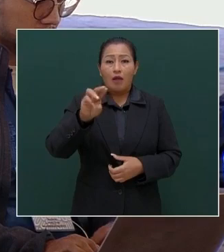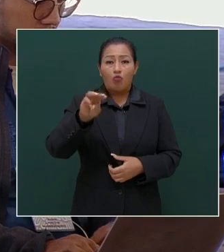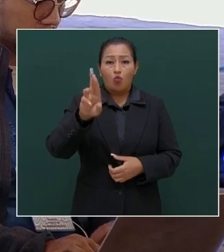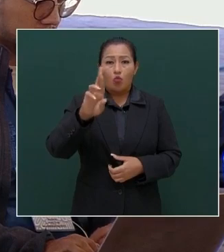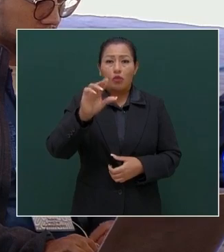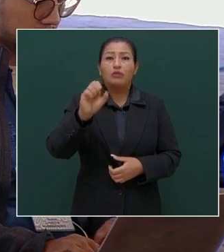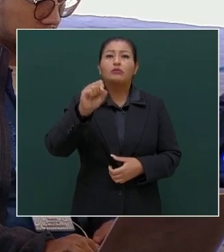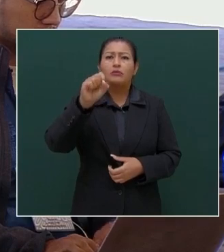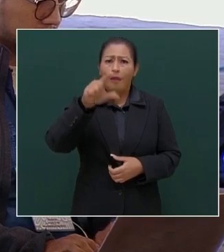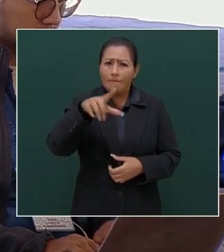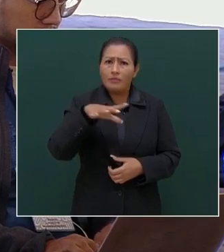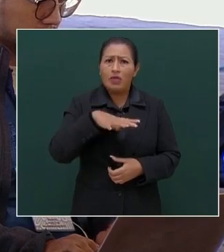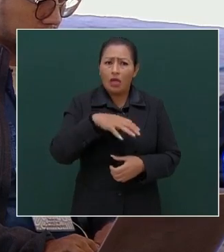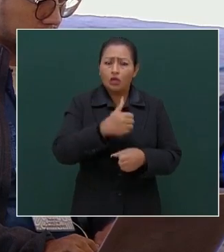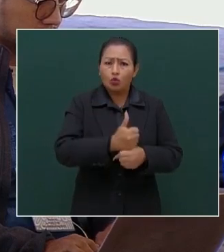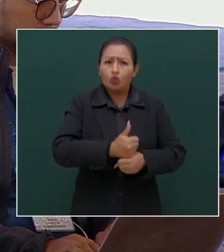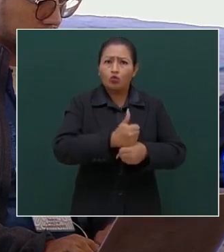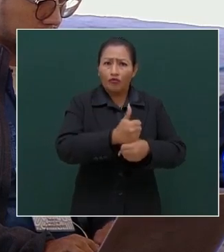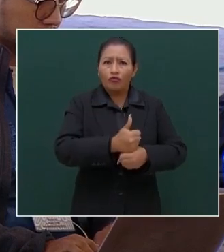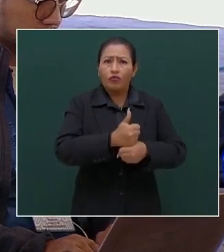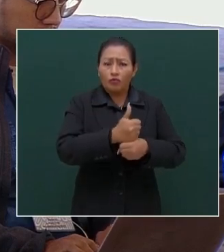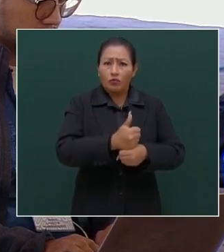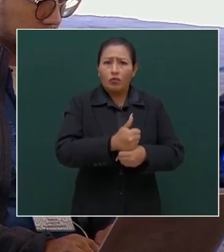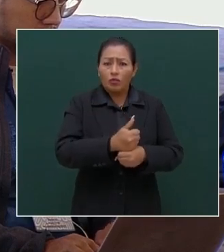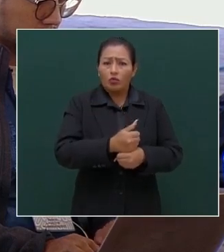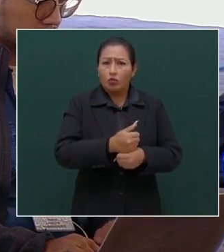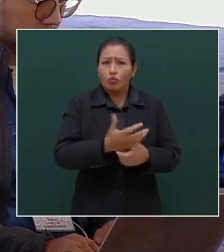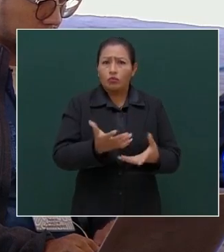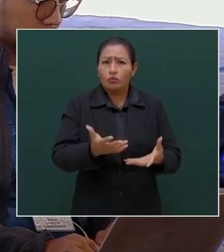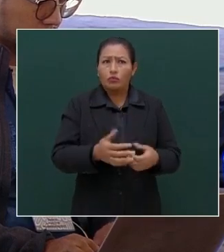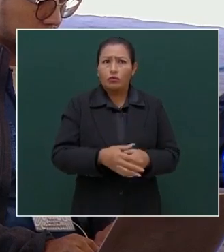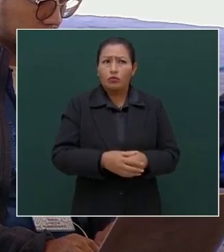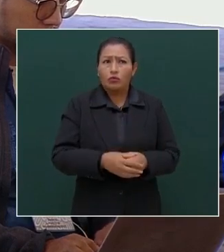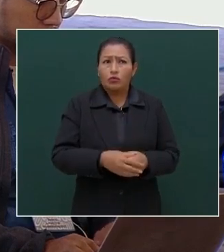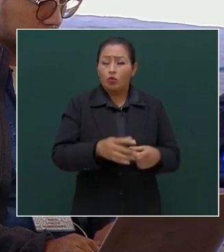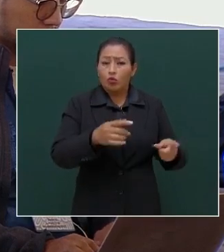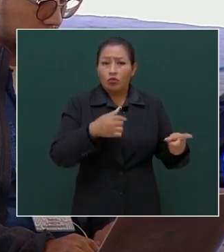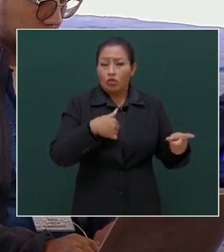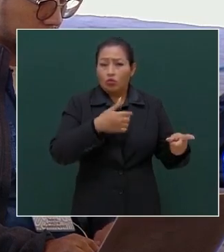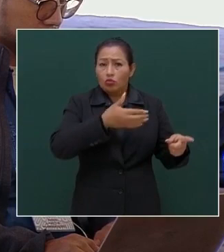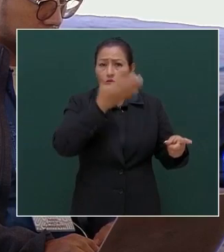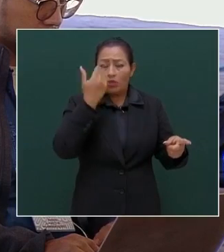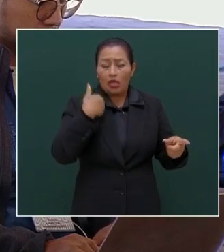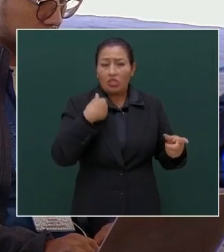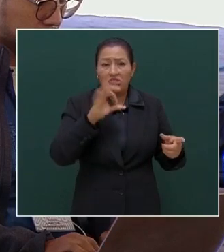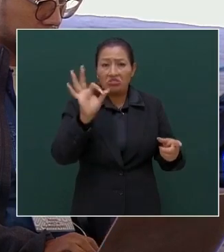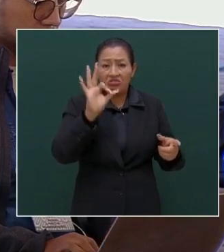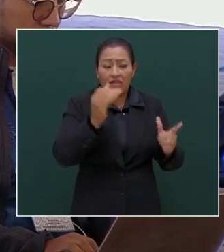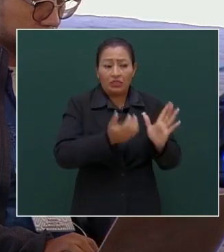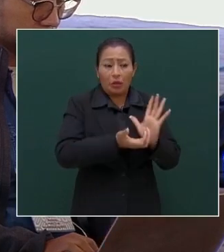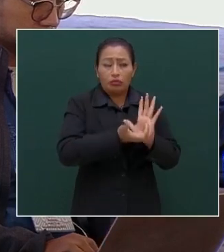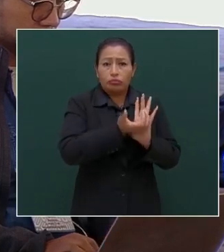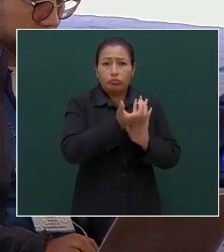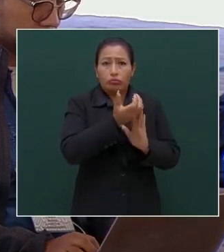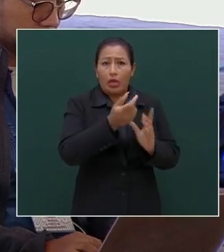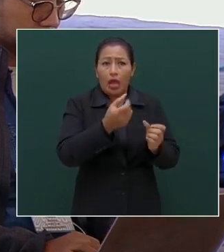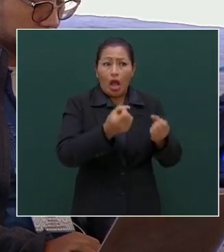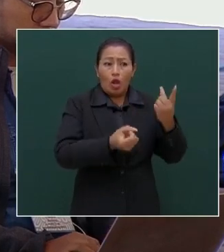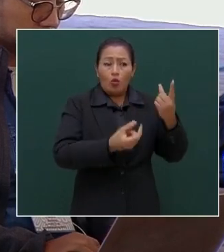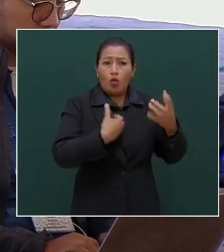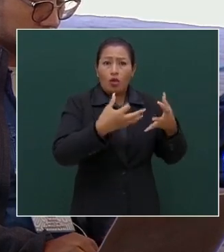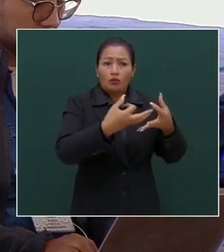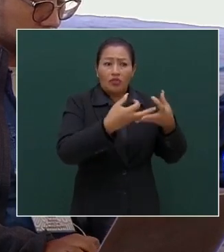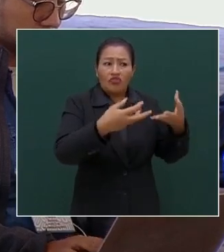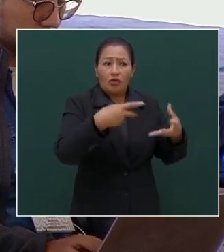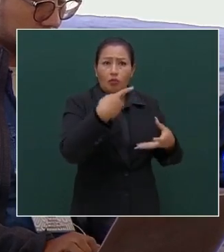sufriendo justamente prácticamente, no sé si sea muy exagerado, pero un exterminio, los están sacando de